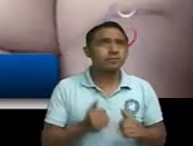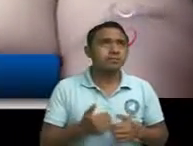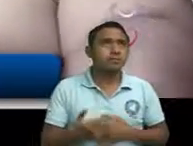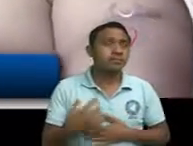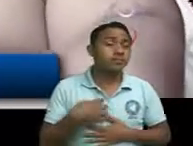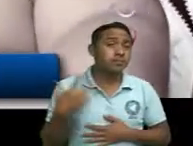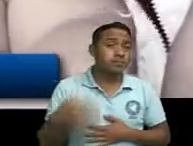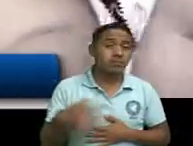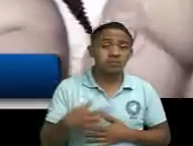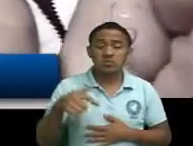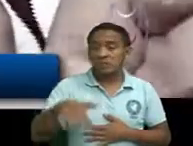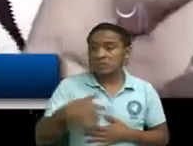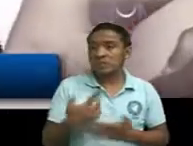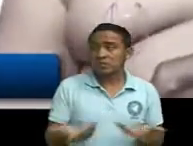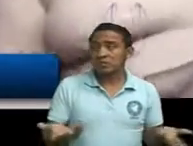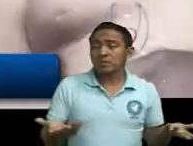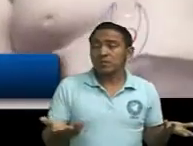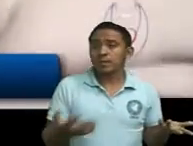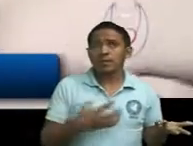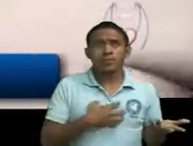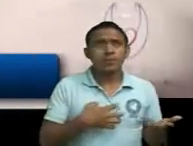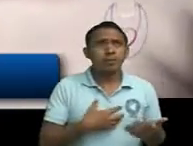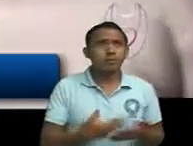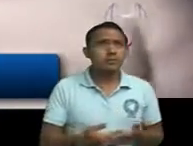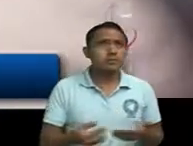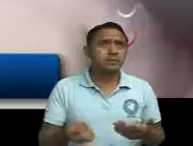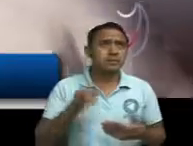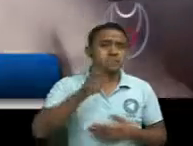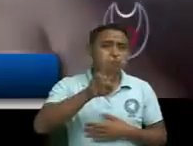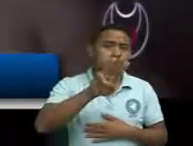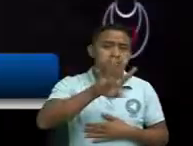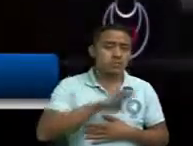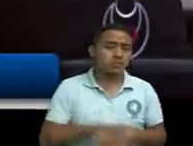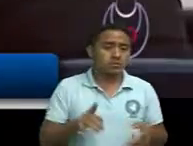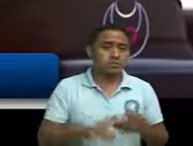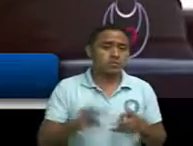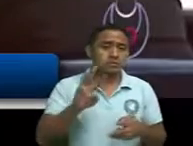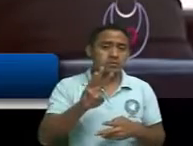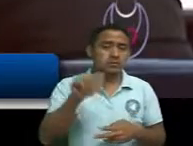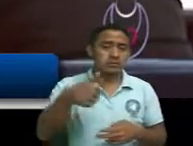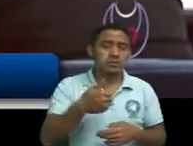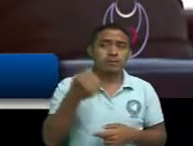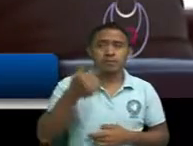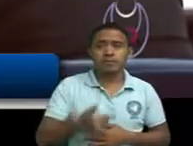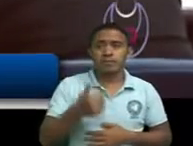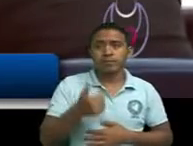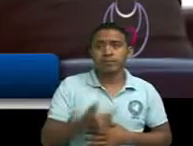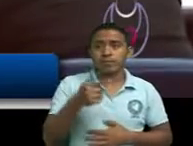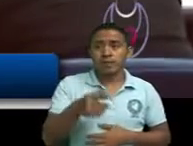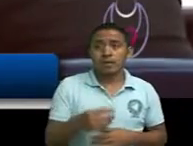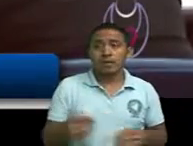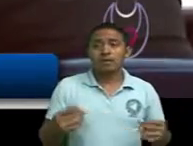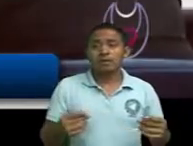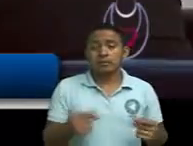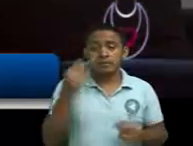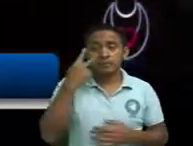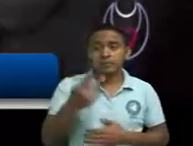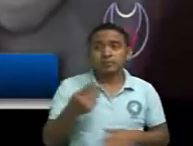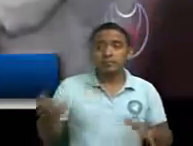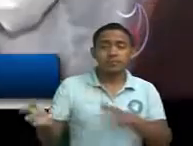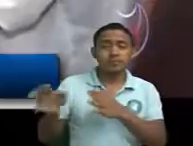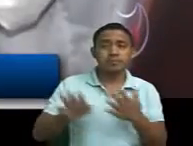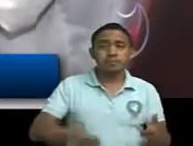tenemos ahorita, donde hay temperaturas de 34, 36 grados Celsius. Esas son las muertes son que vos ves, sí, sofocantes. Y las